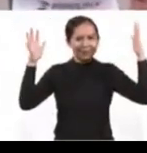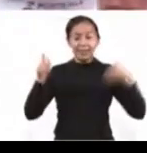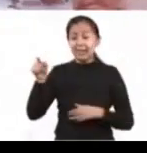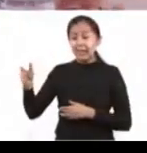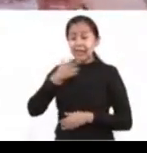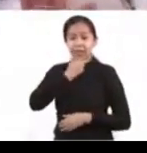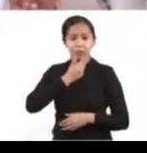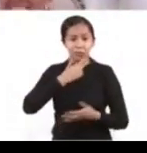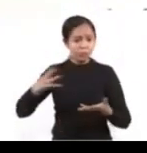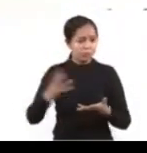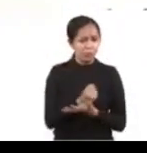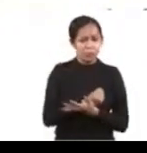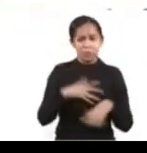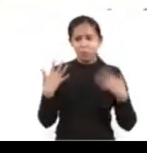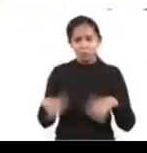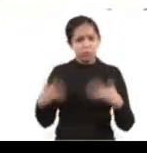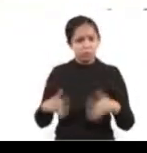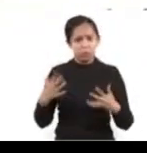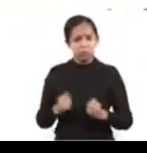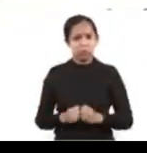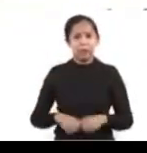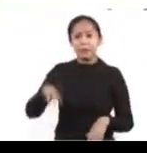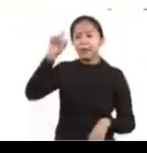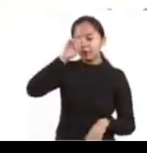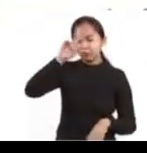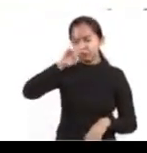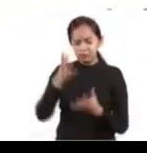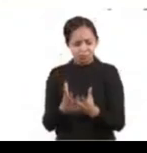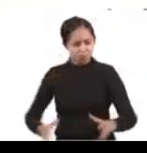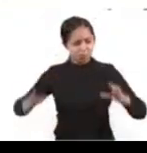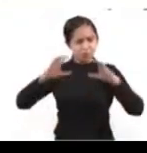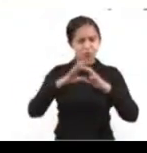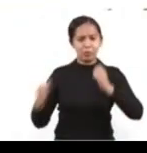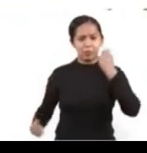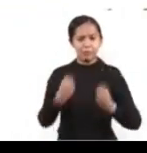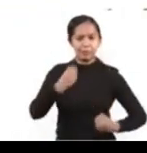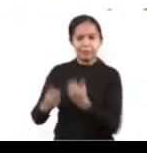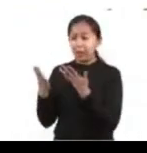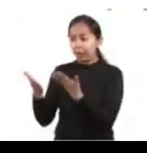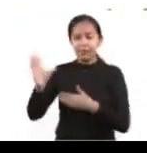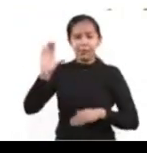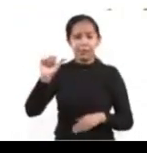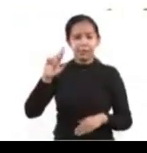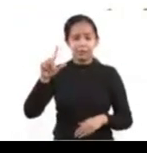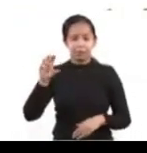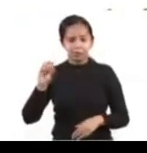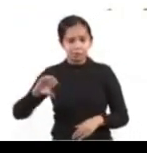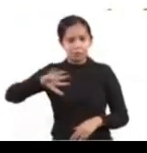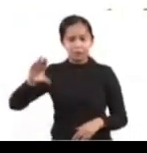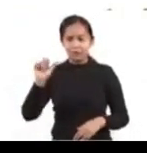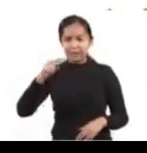Gran campeón de la división de los gallos del Consejo Mundial del Boxeo. Carlos